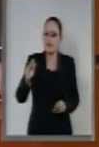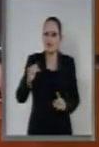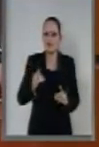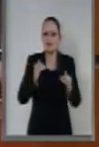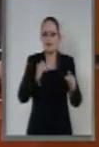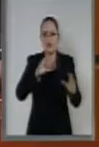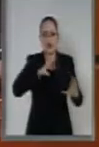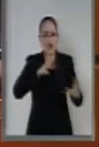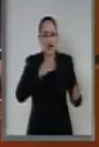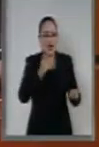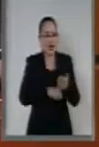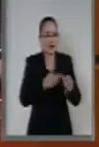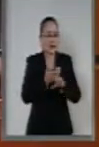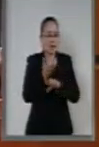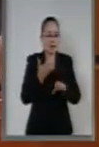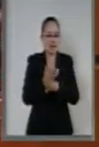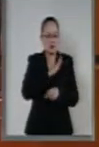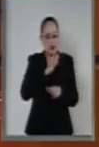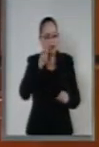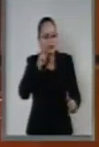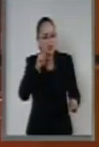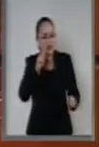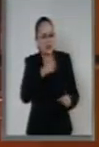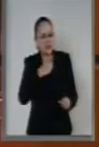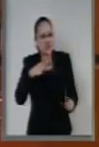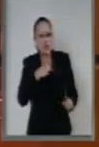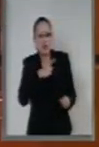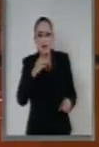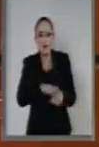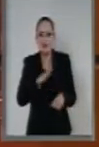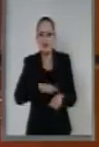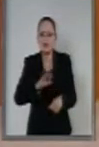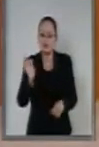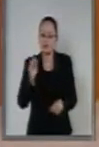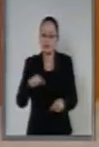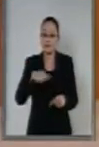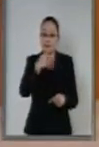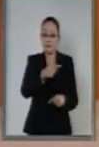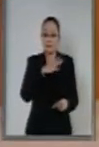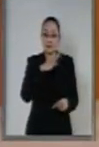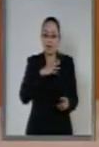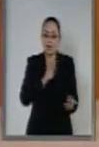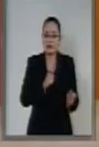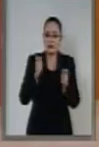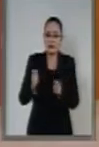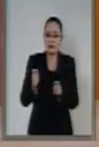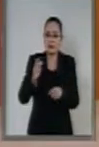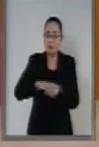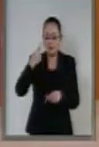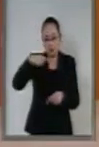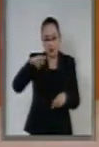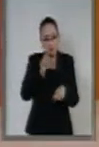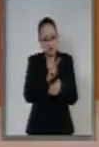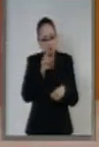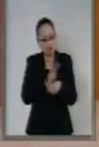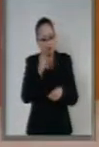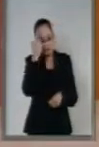de los estados aunque se le den más instrumentos a esta auditoría para revisar